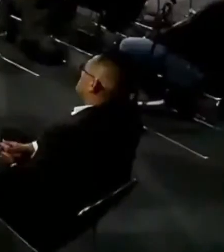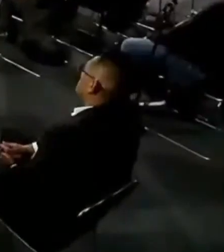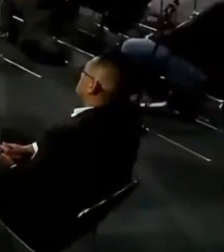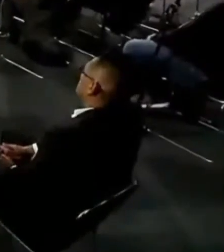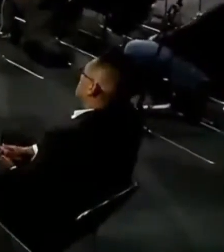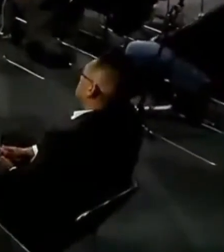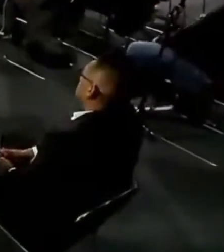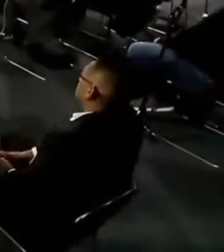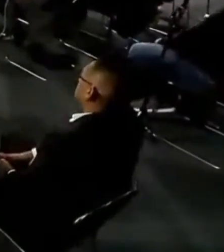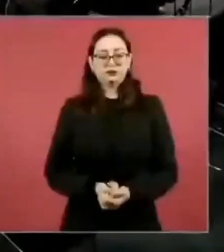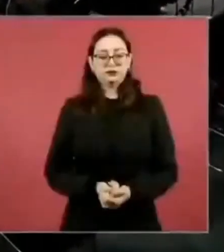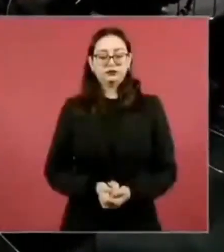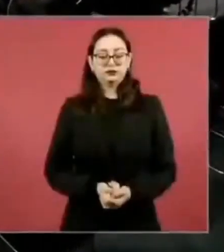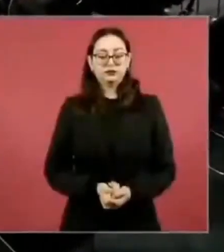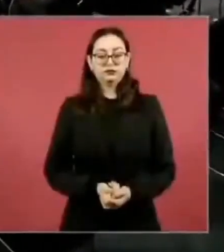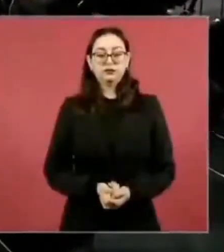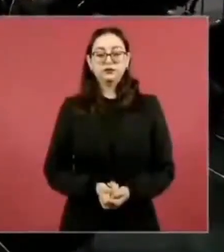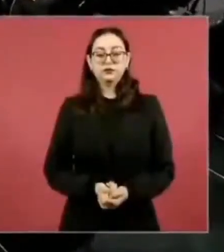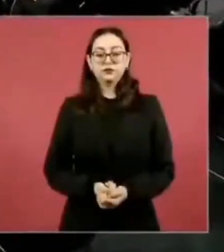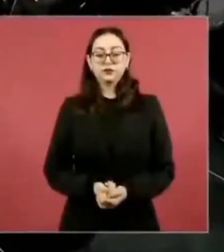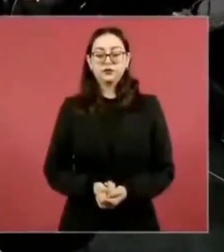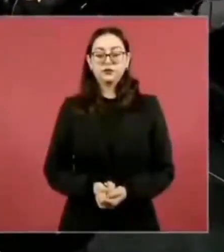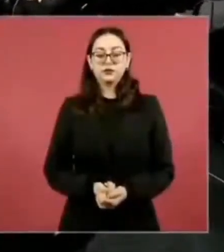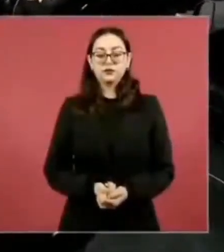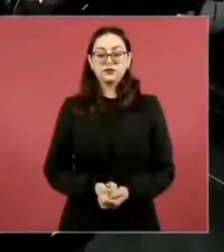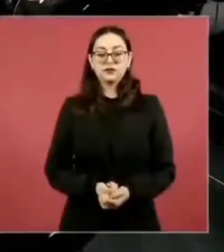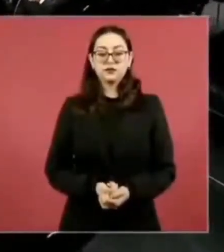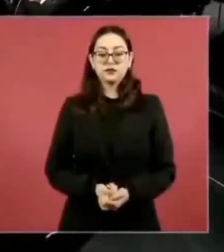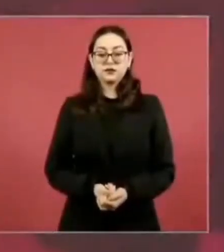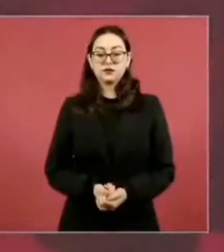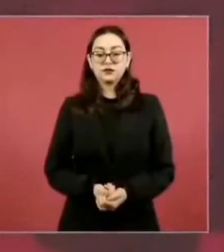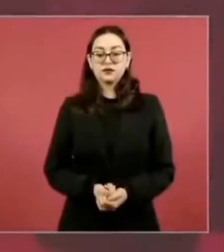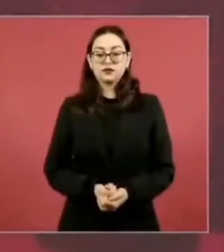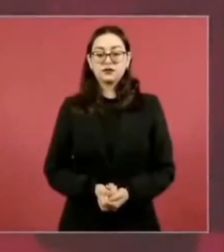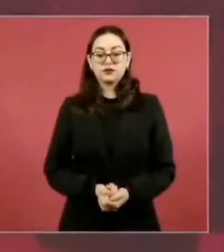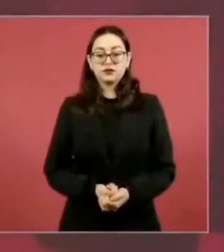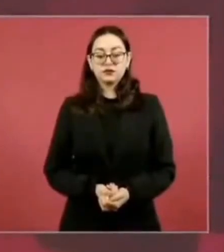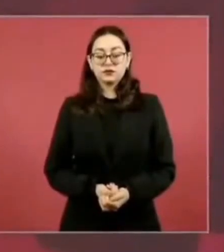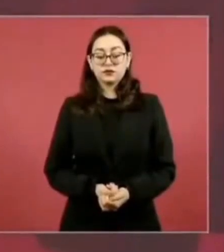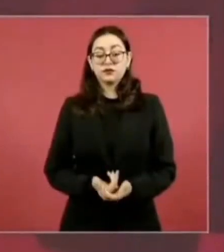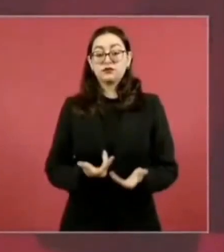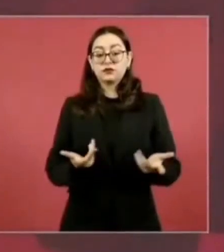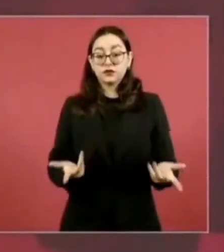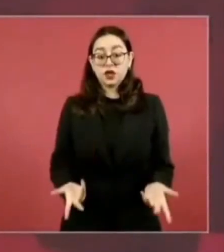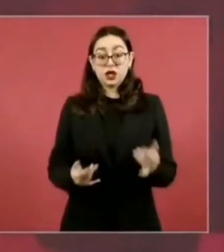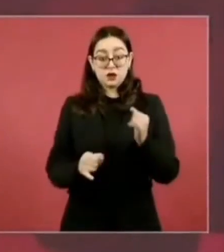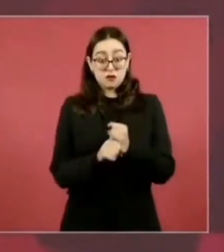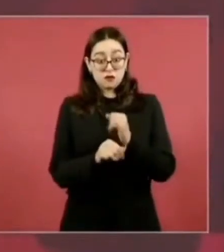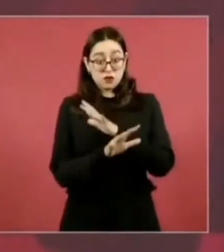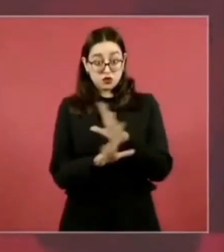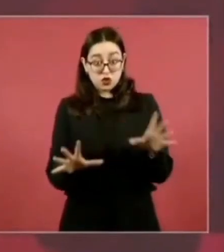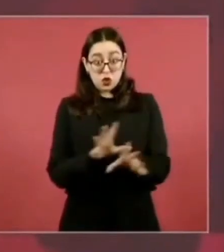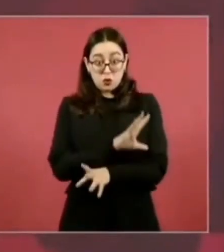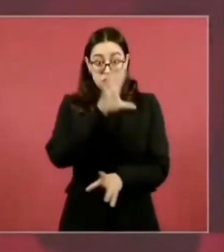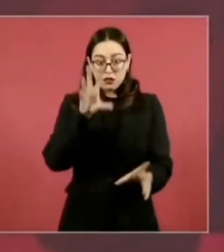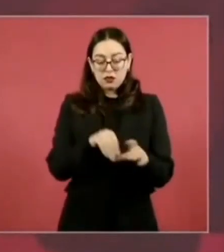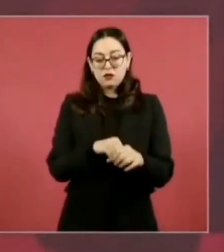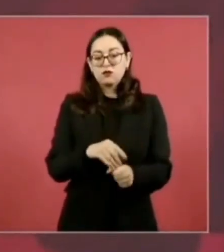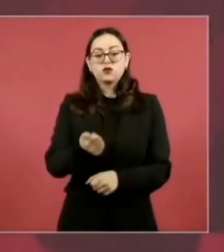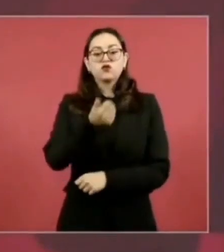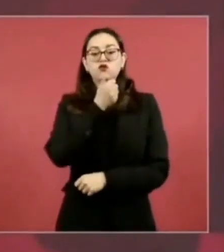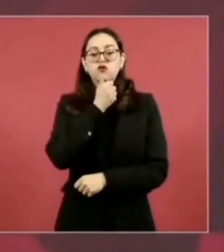Esto es todavía hipotético, todavía no se tiene toda la investigación, se está